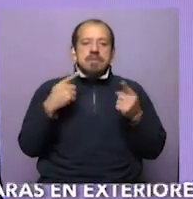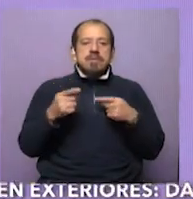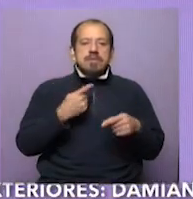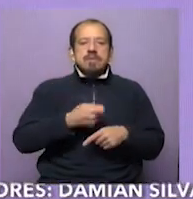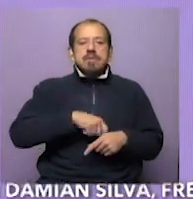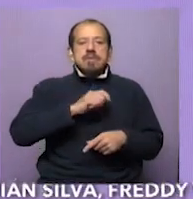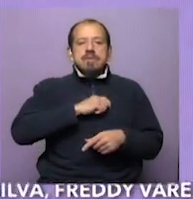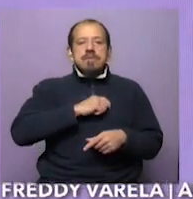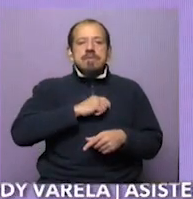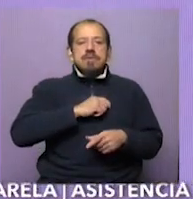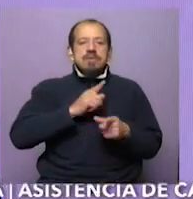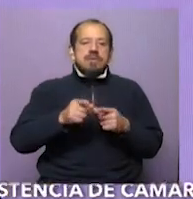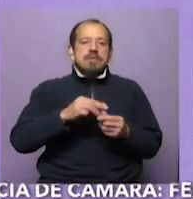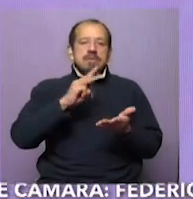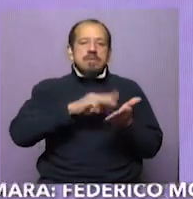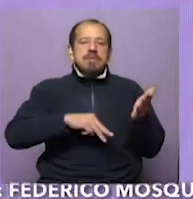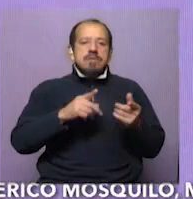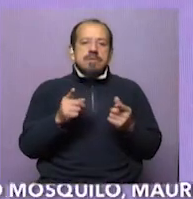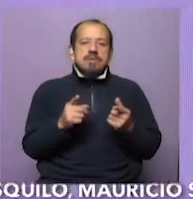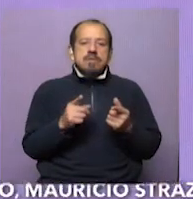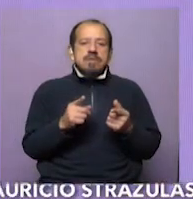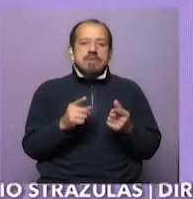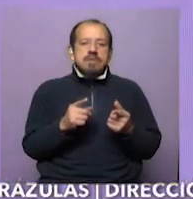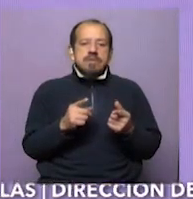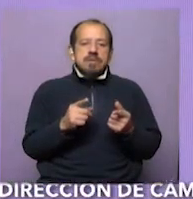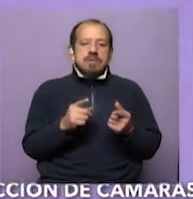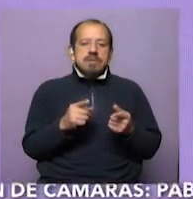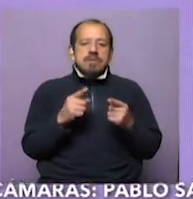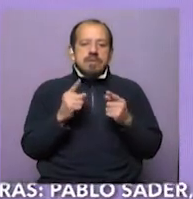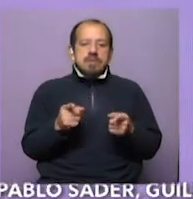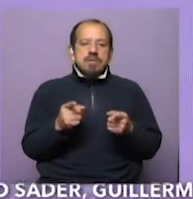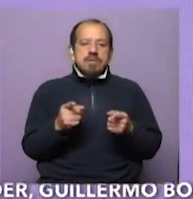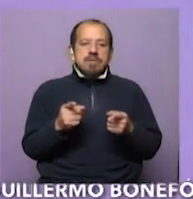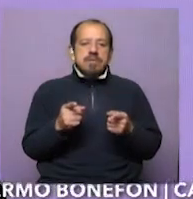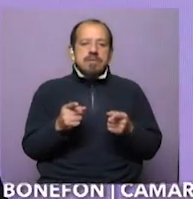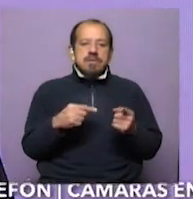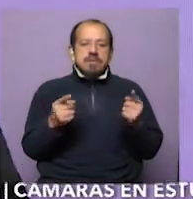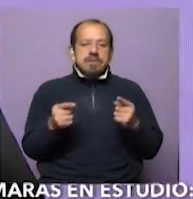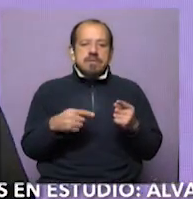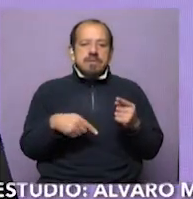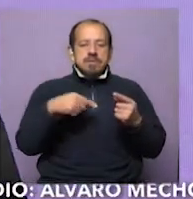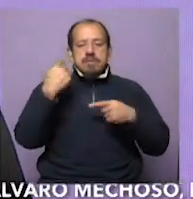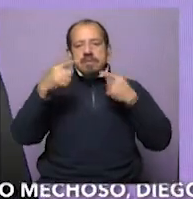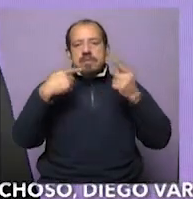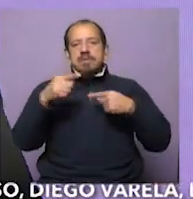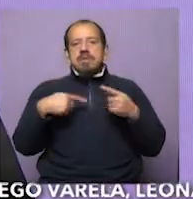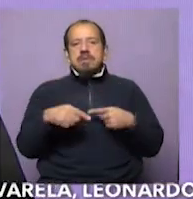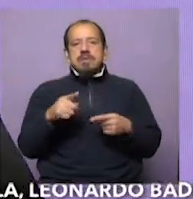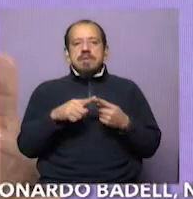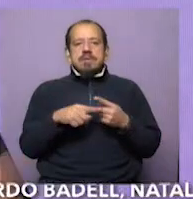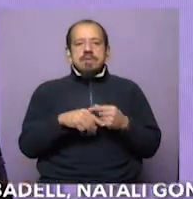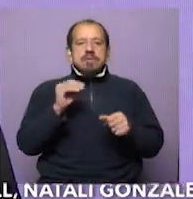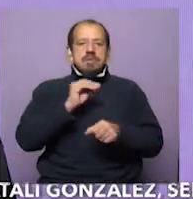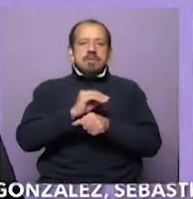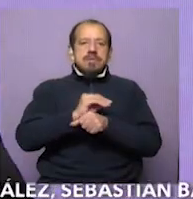España, o Cataluña, no sé qué. Y esa riqueza, esa diversidad de visiones, de